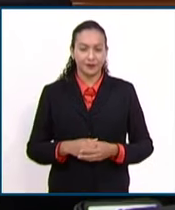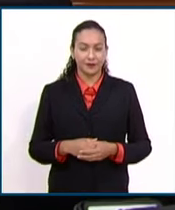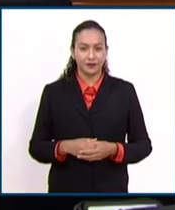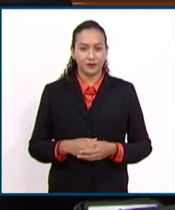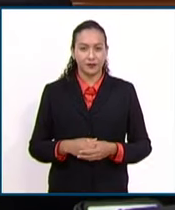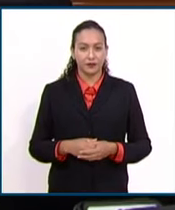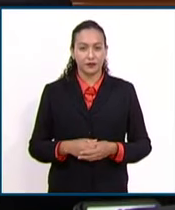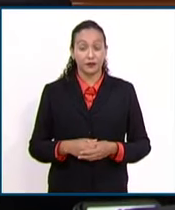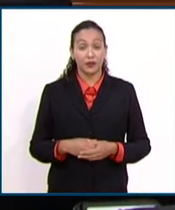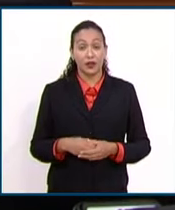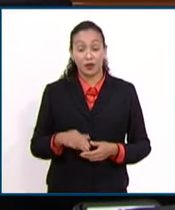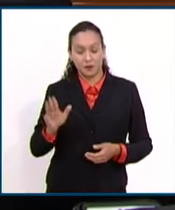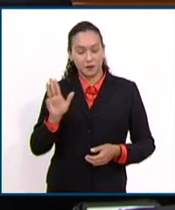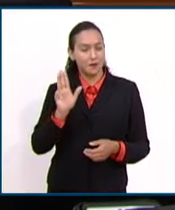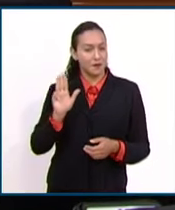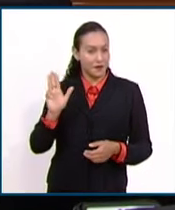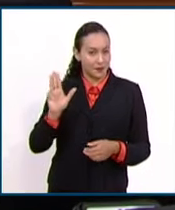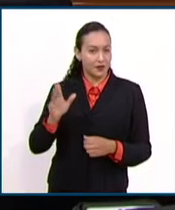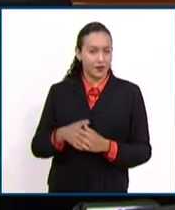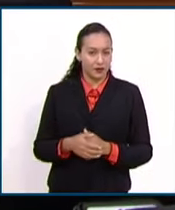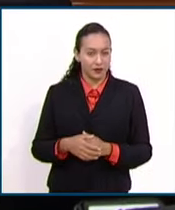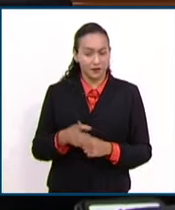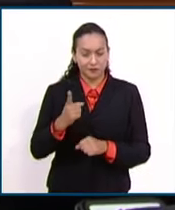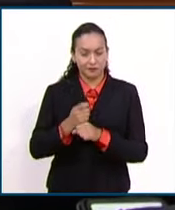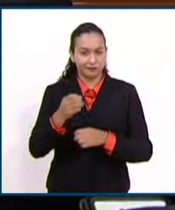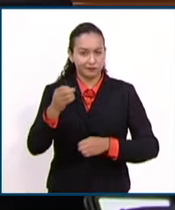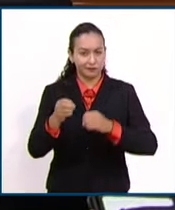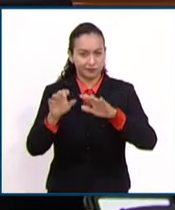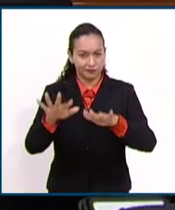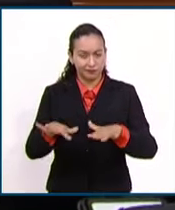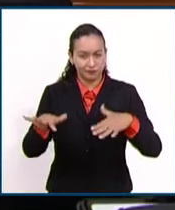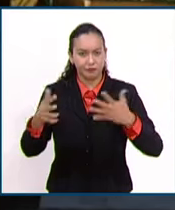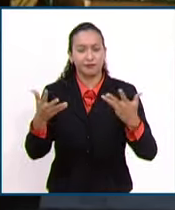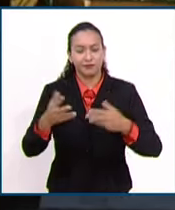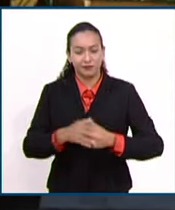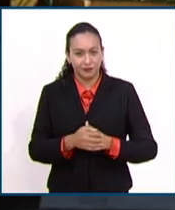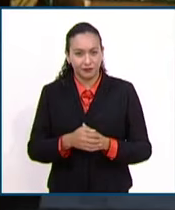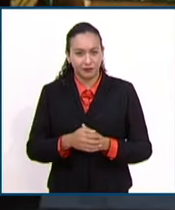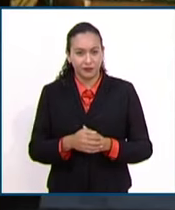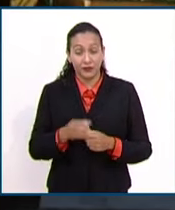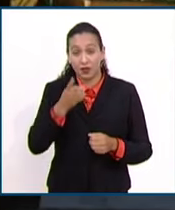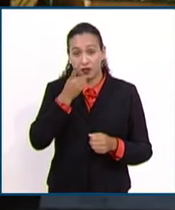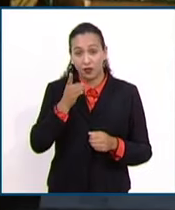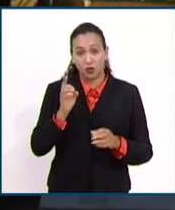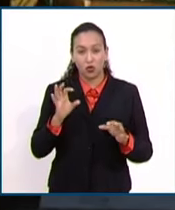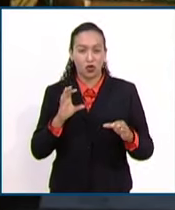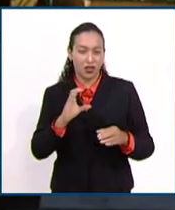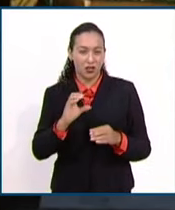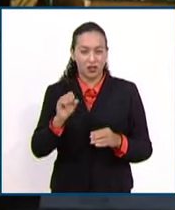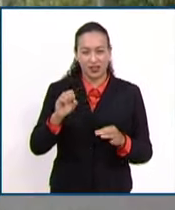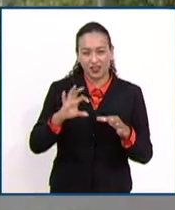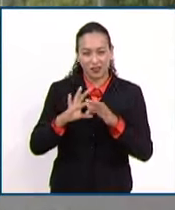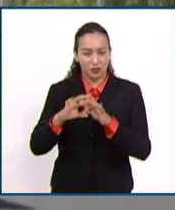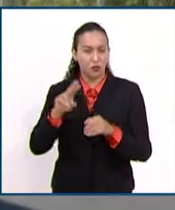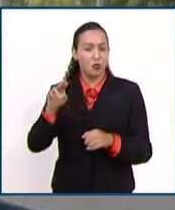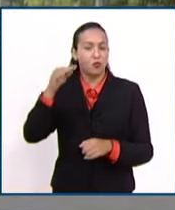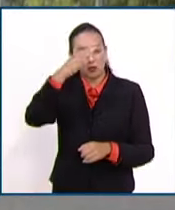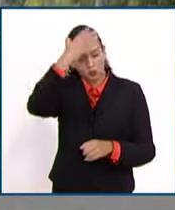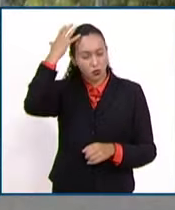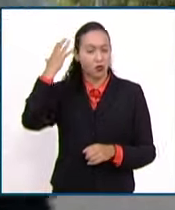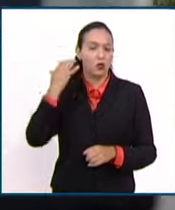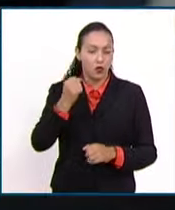En su sesión de este miércoles, la primera sala de la Corte resolvió que el Congreso de Morelos incurrió en la omisión de garantizar